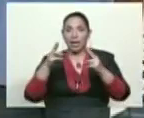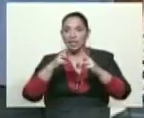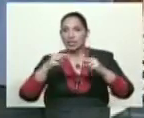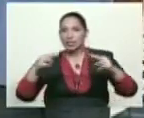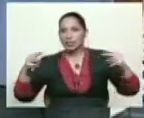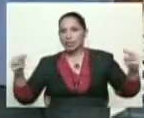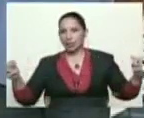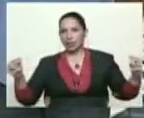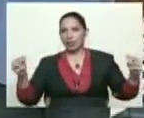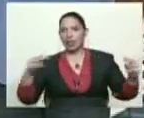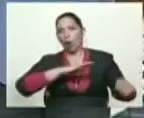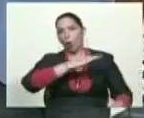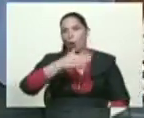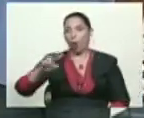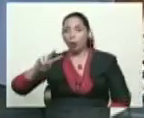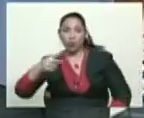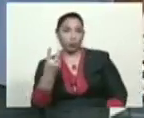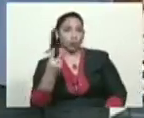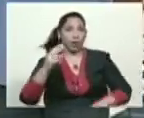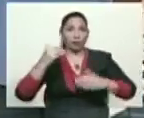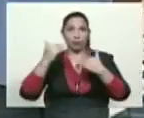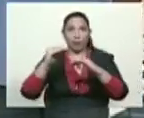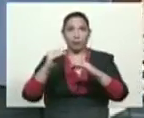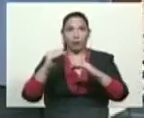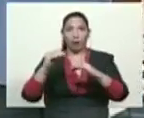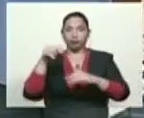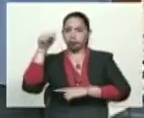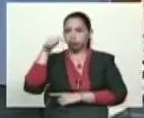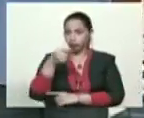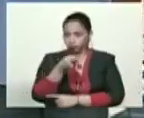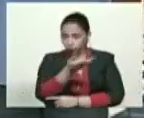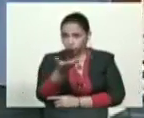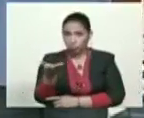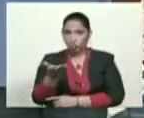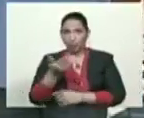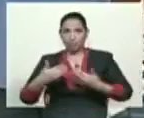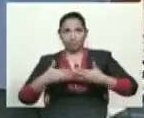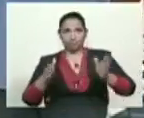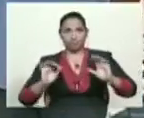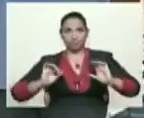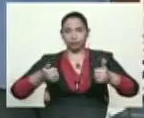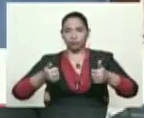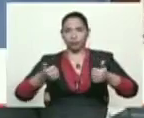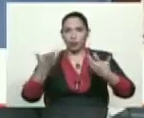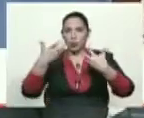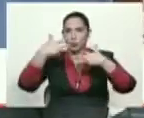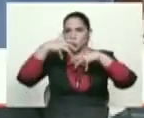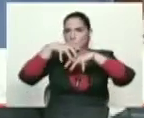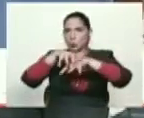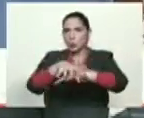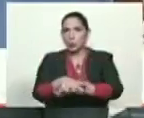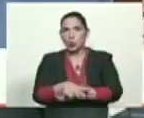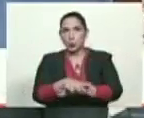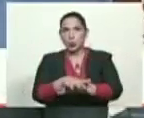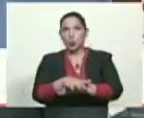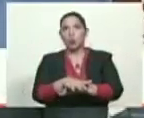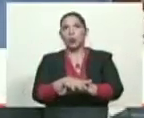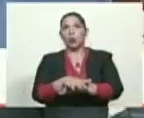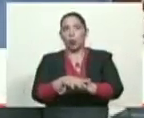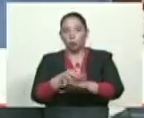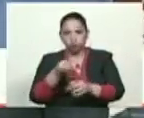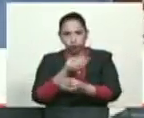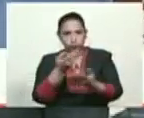la segunda etapa que usted hoy está dando inicio se fusiona con la primera donde usted con sus